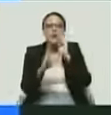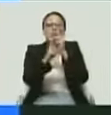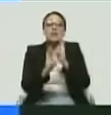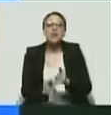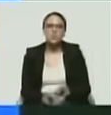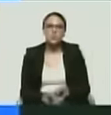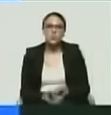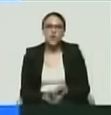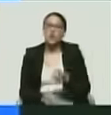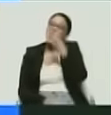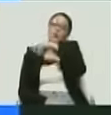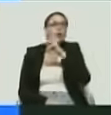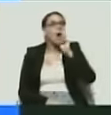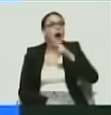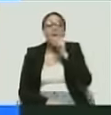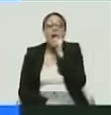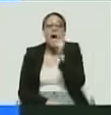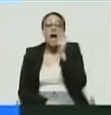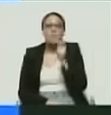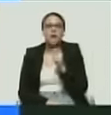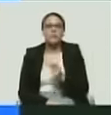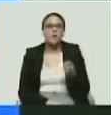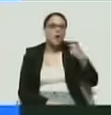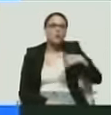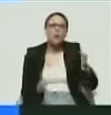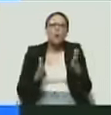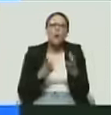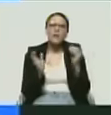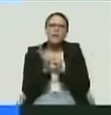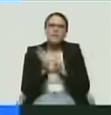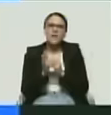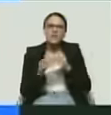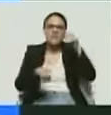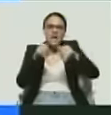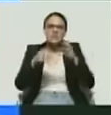miren, hemos ganado, ¿cuántas?